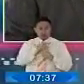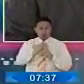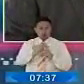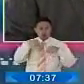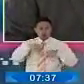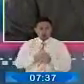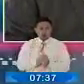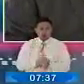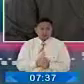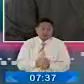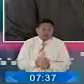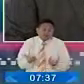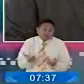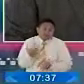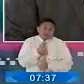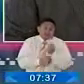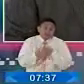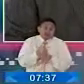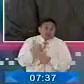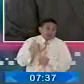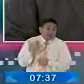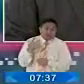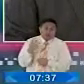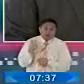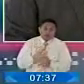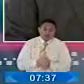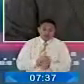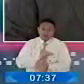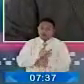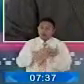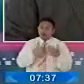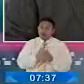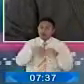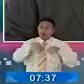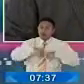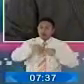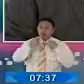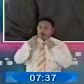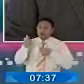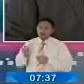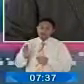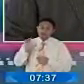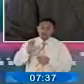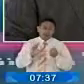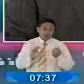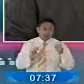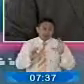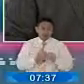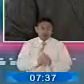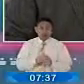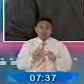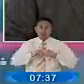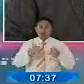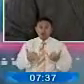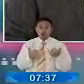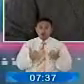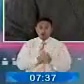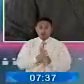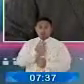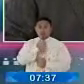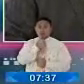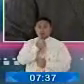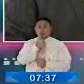nosotros probablemente hace mucho tiempo no teníamos. Todo dependía de la inversión pública. Y el problema es que cuando el sector público se quedó